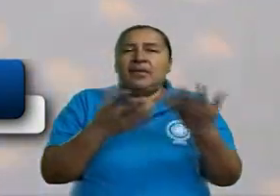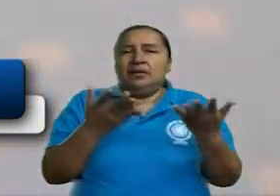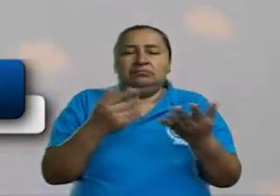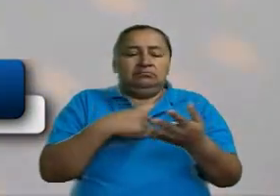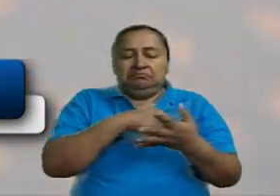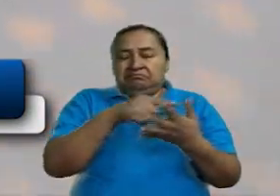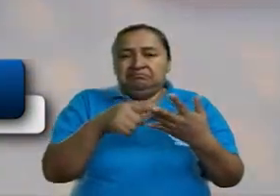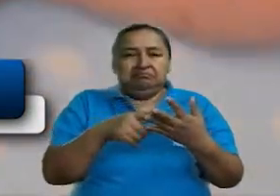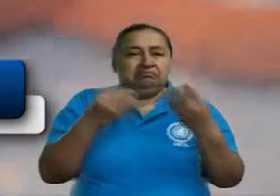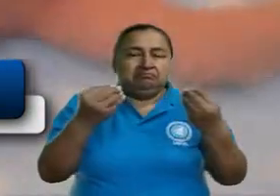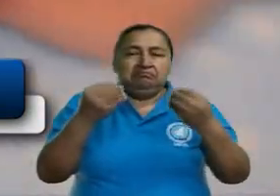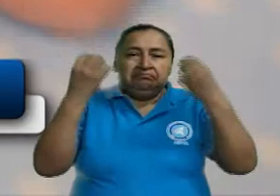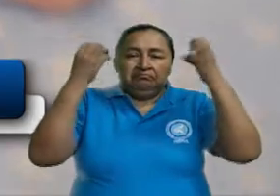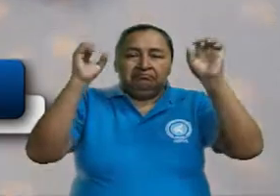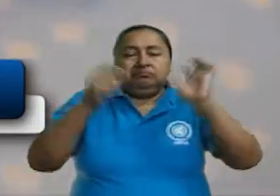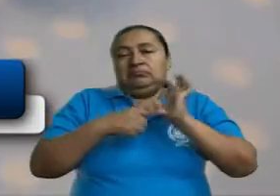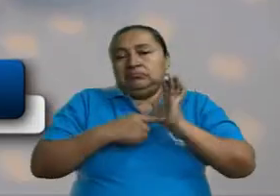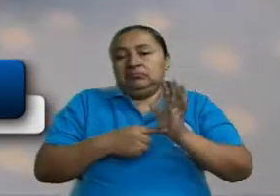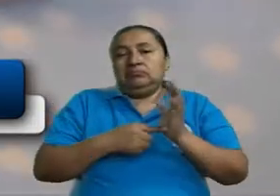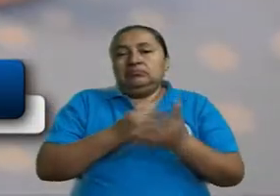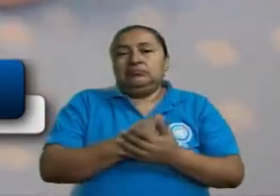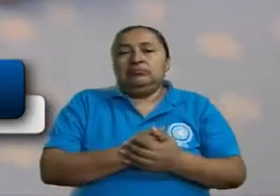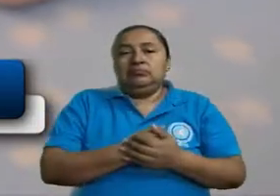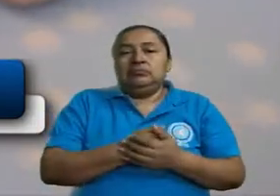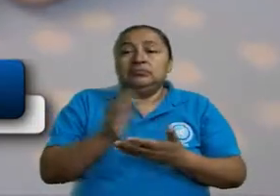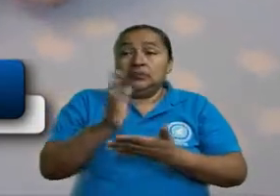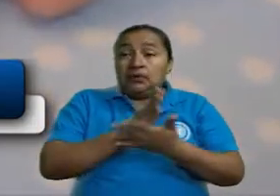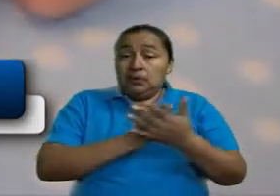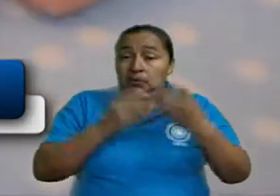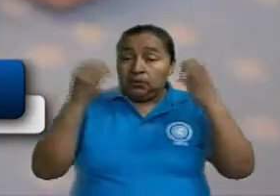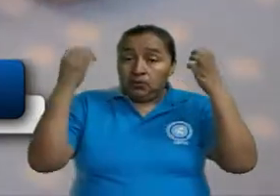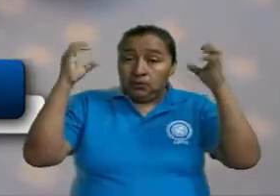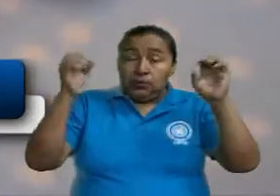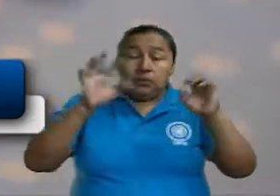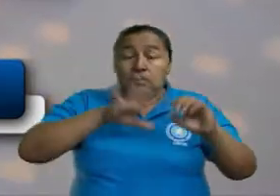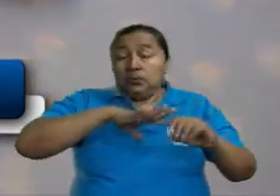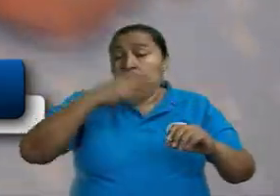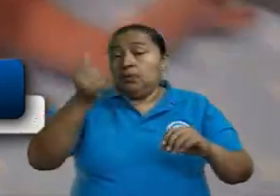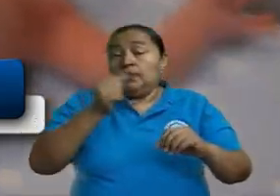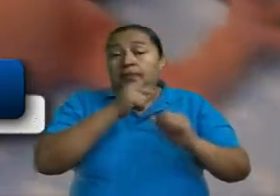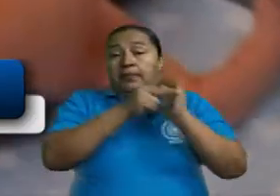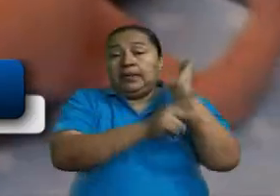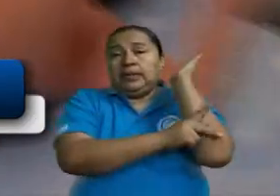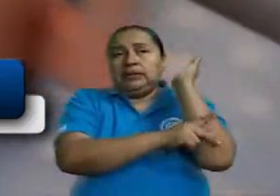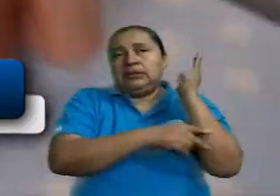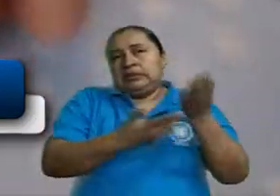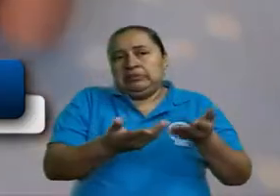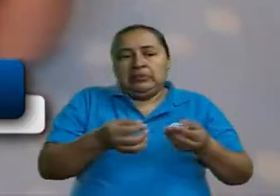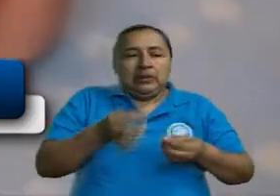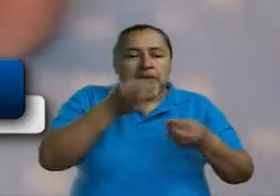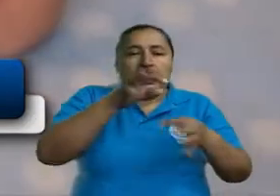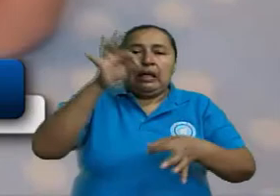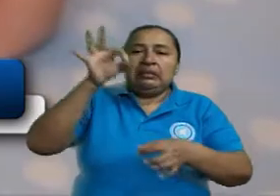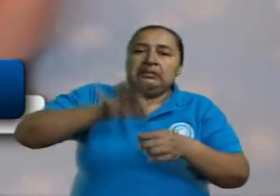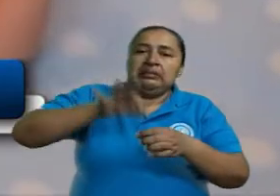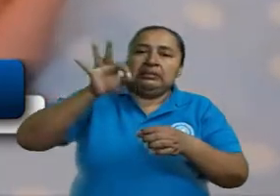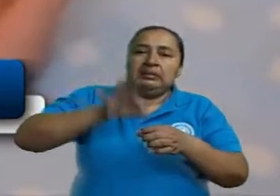puricultural, la verdad. Por ejemplo, en ciertas culturas, en otros países, acostumbran dar té de manzanilla.